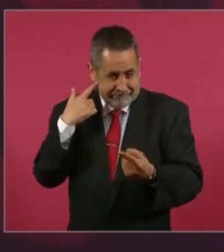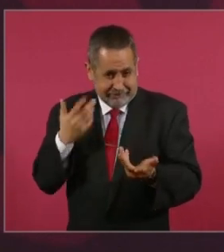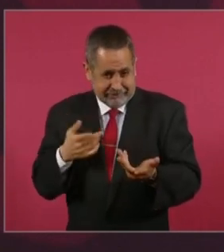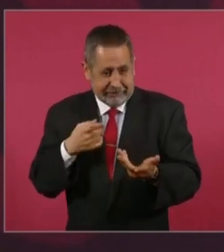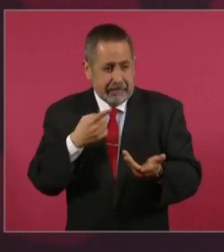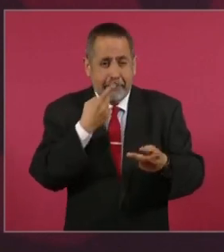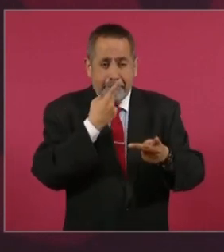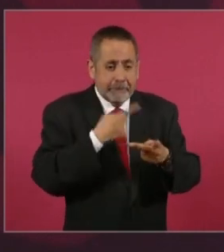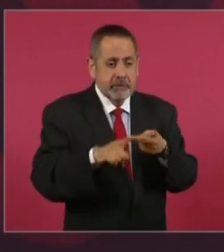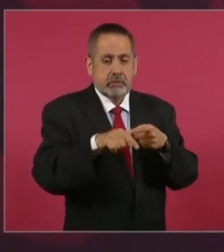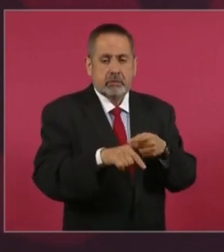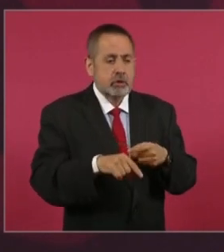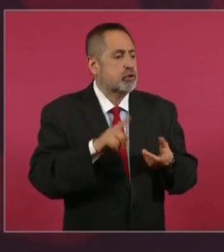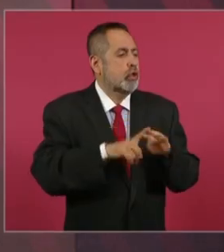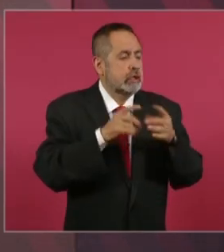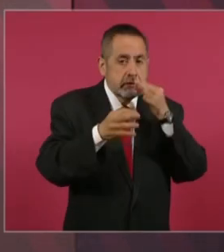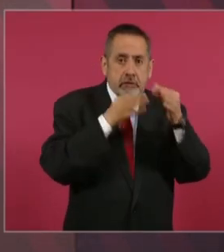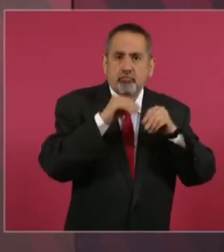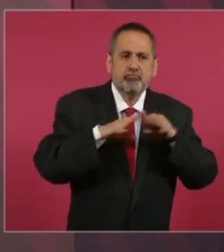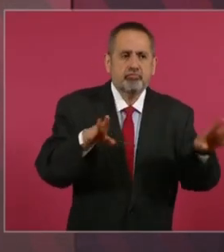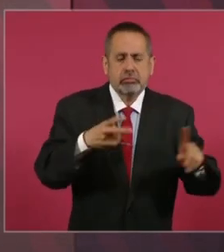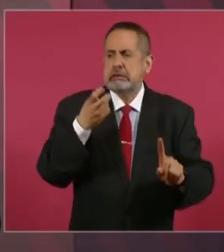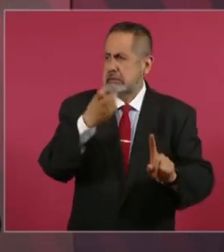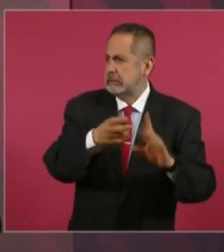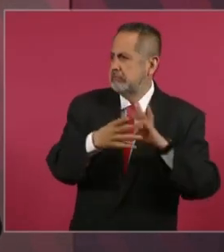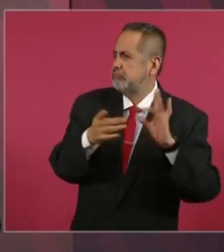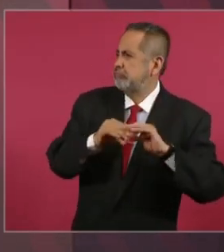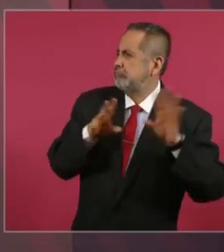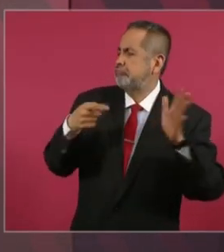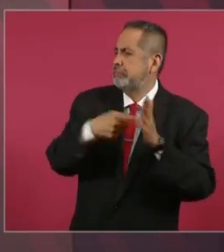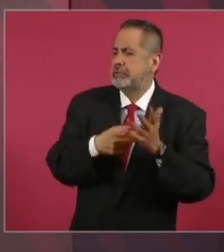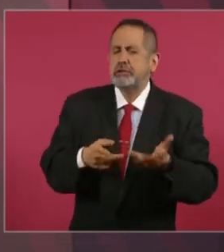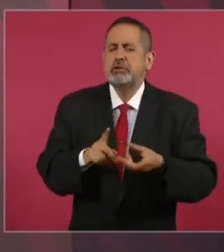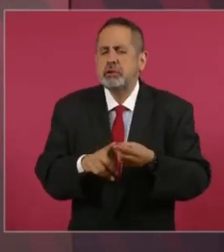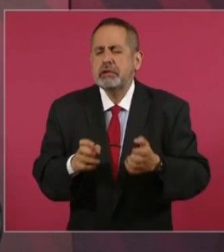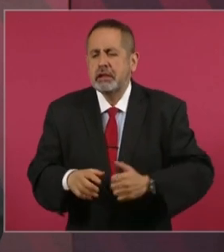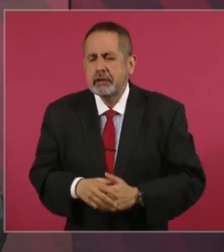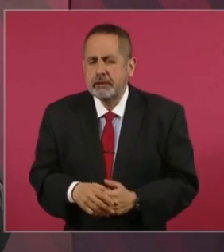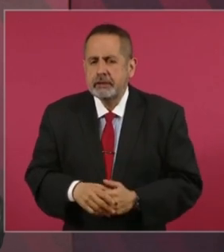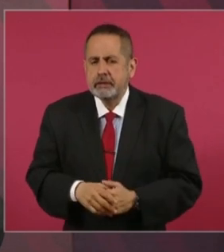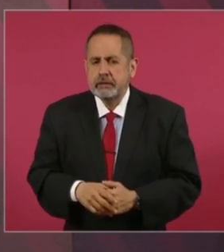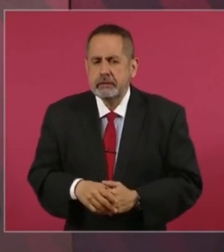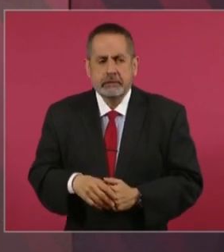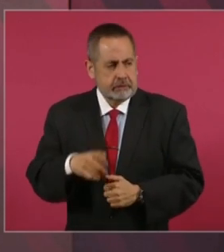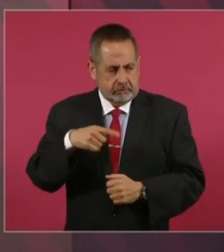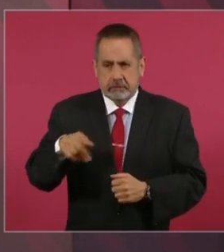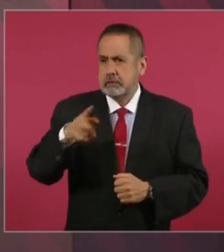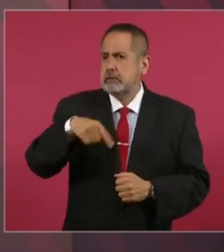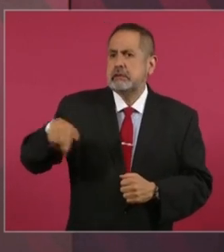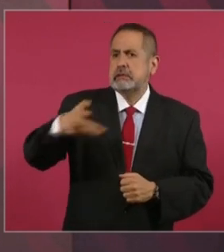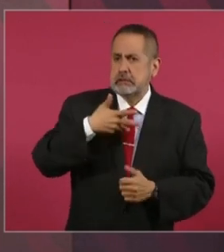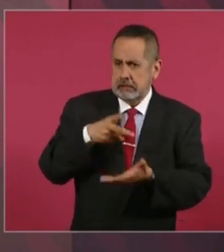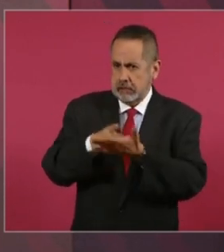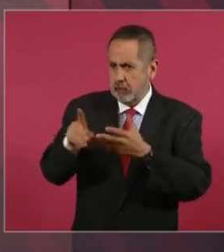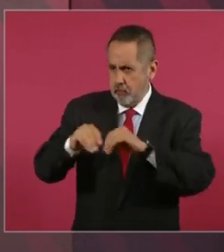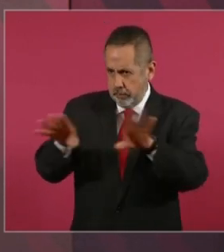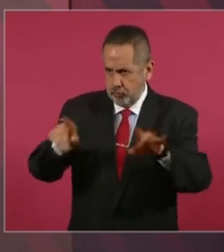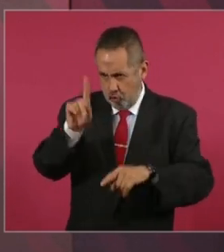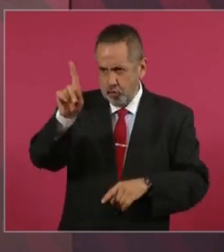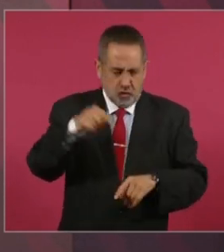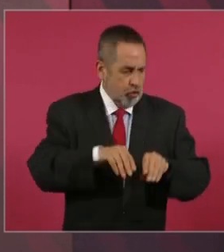¿Dónde están los medios de información? ¿Dónde está el derecho a la información?